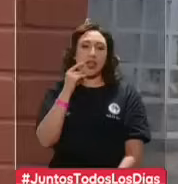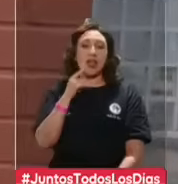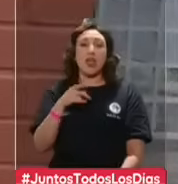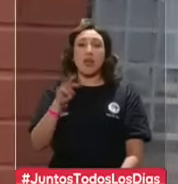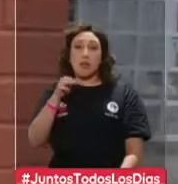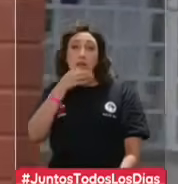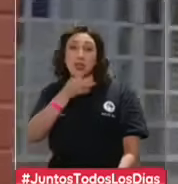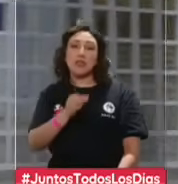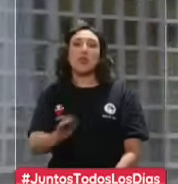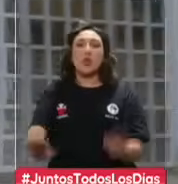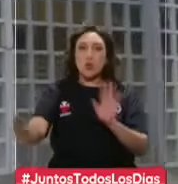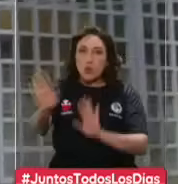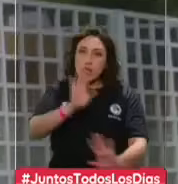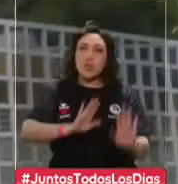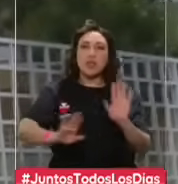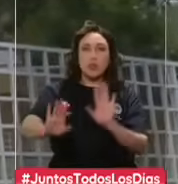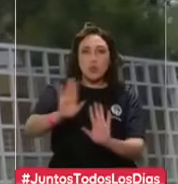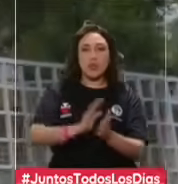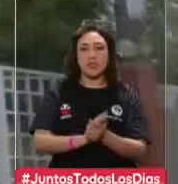bien.